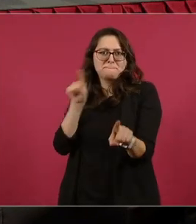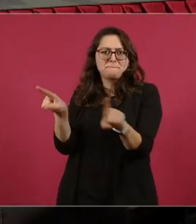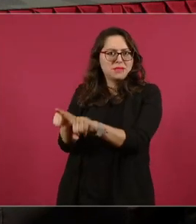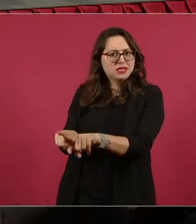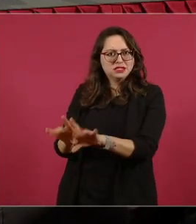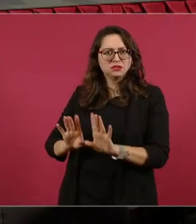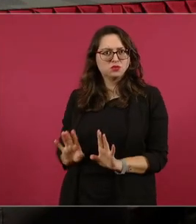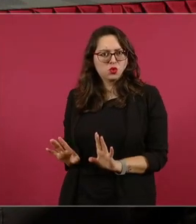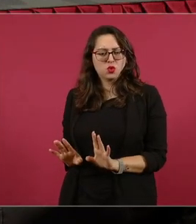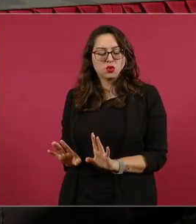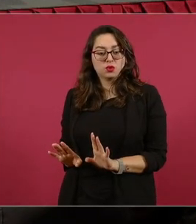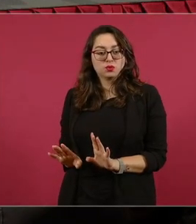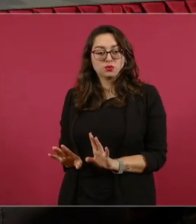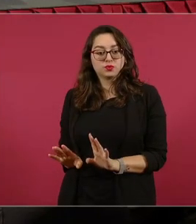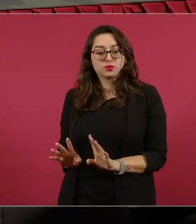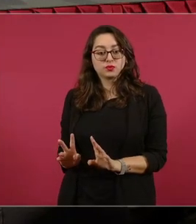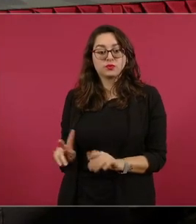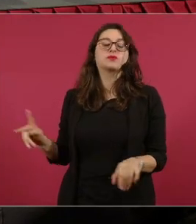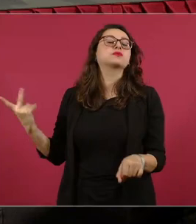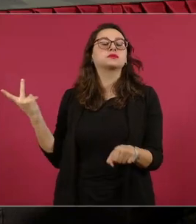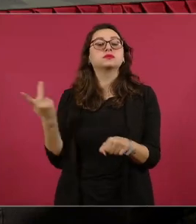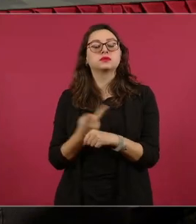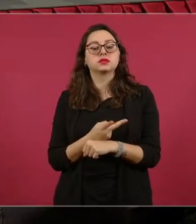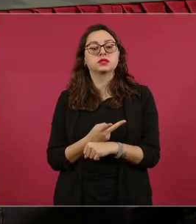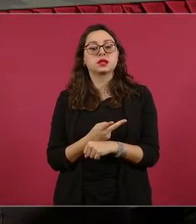porque con Zedillo,